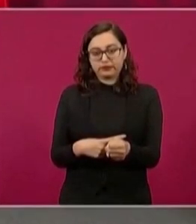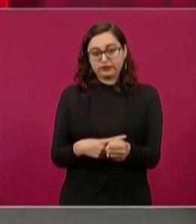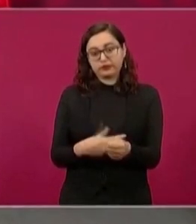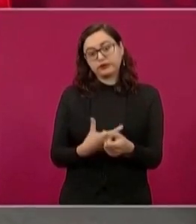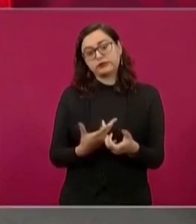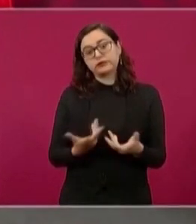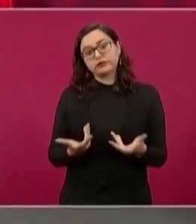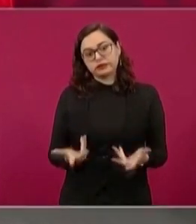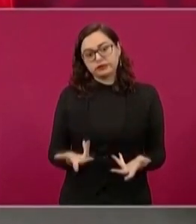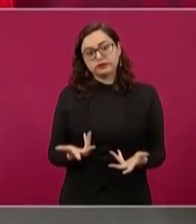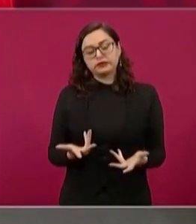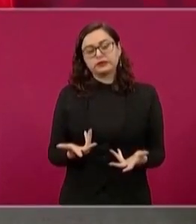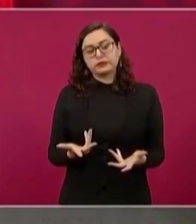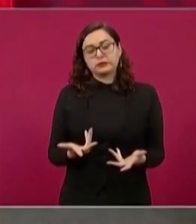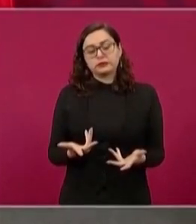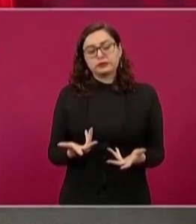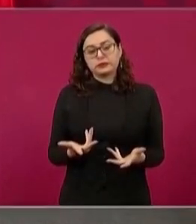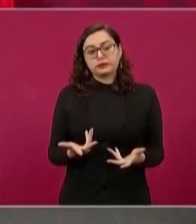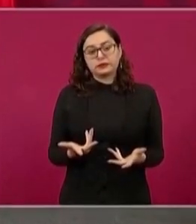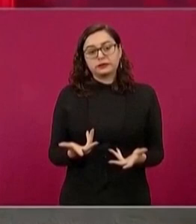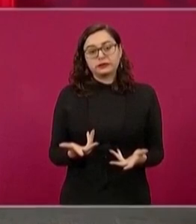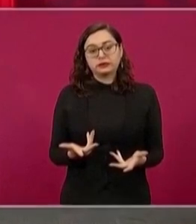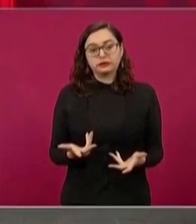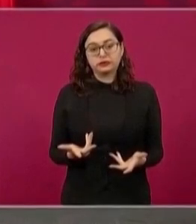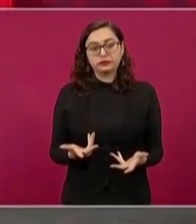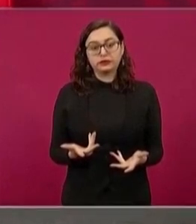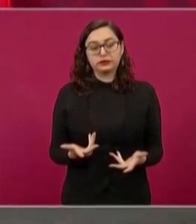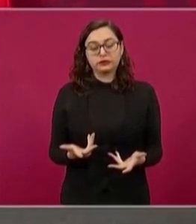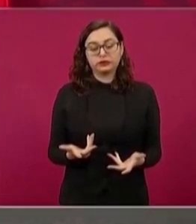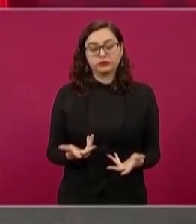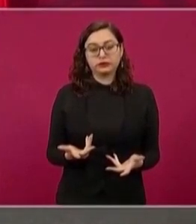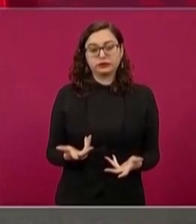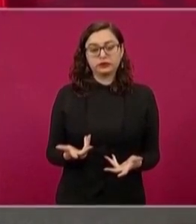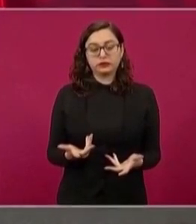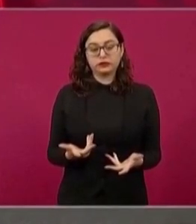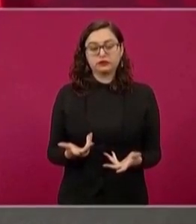sería una muestra de